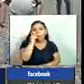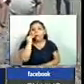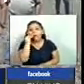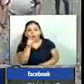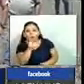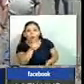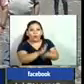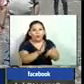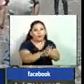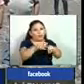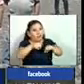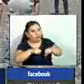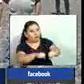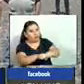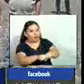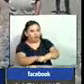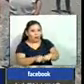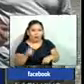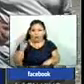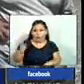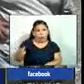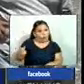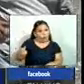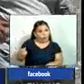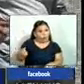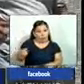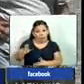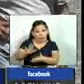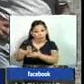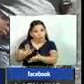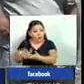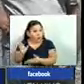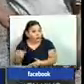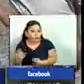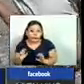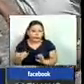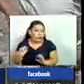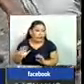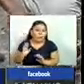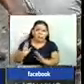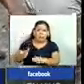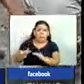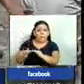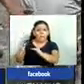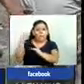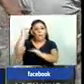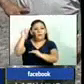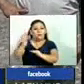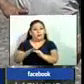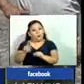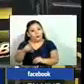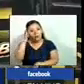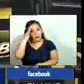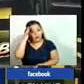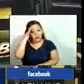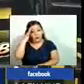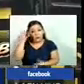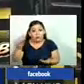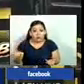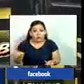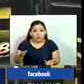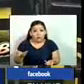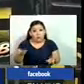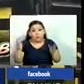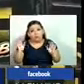entonces el pasaje nunca sube y si no quieren pues ver el pasaje pues usted sabe de que está